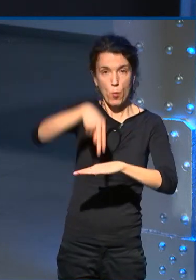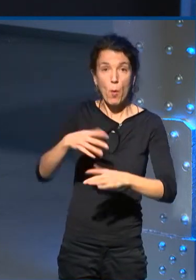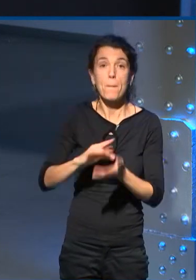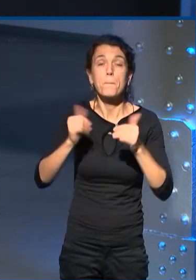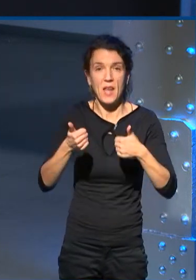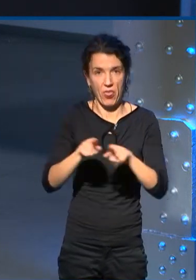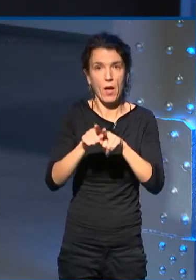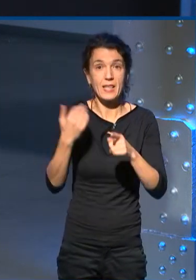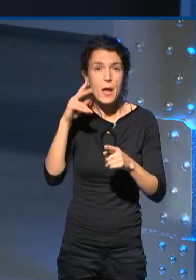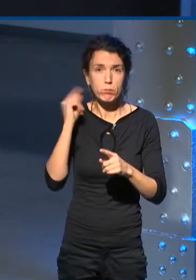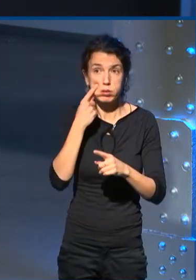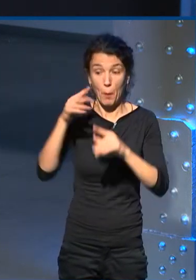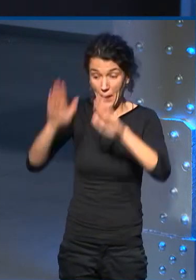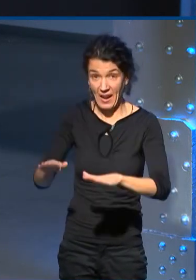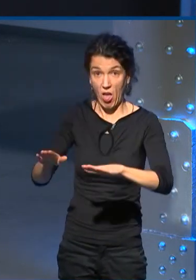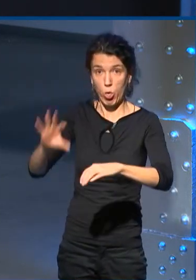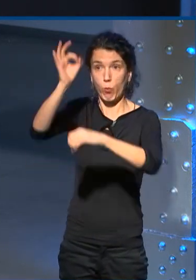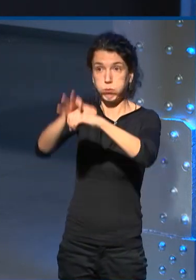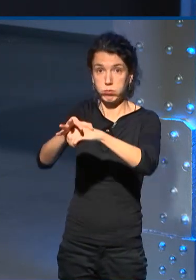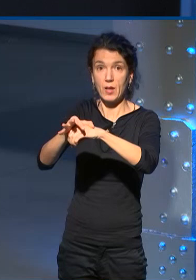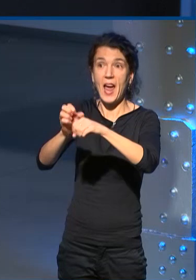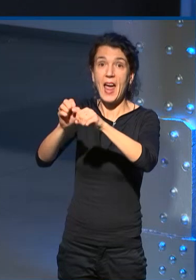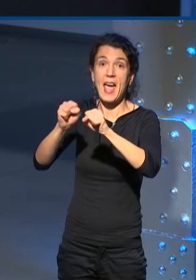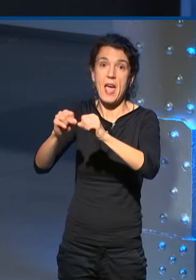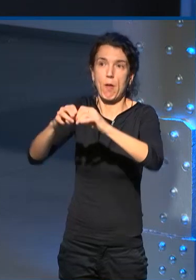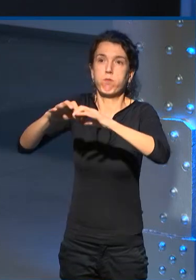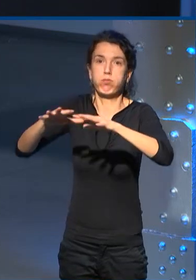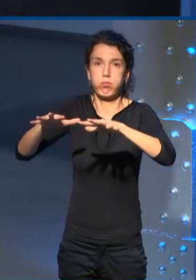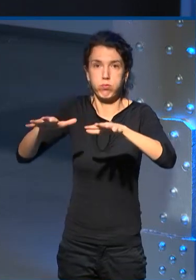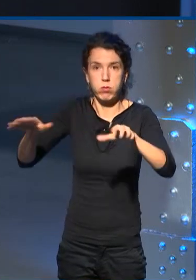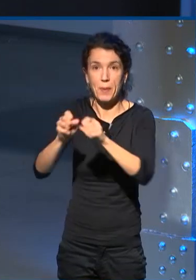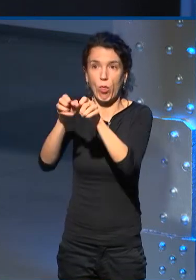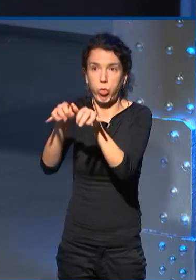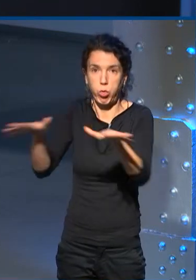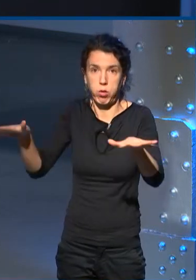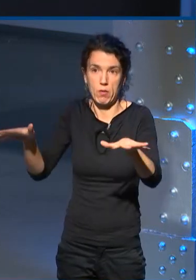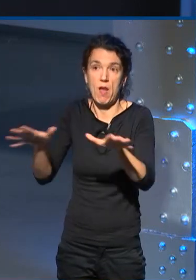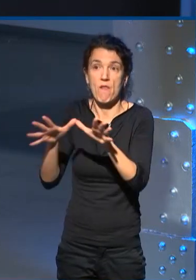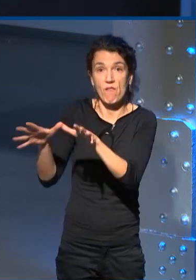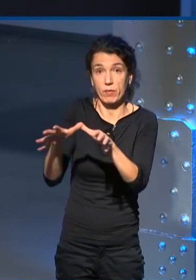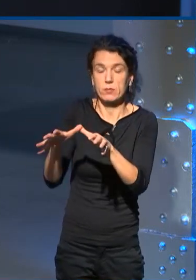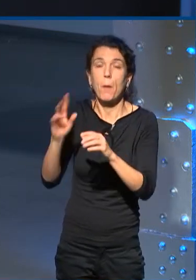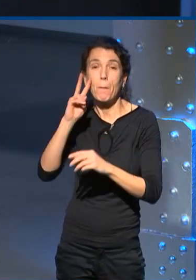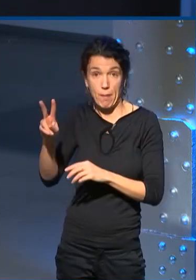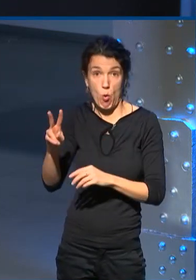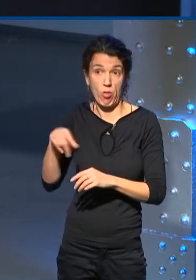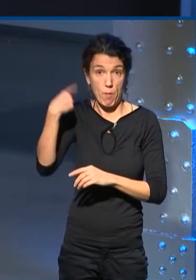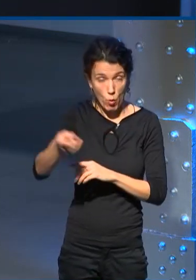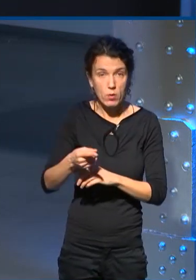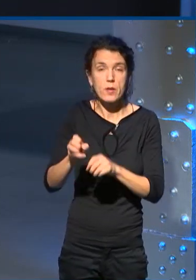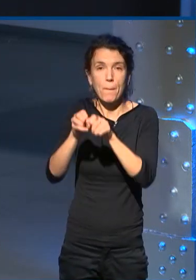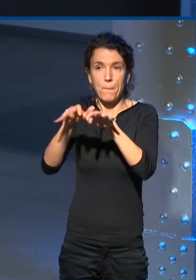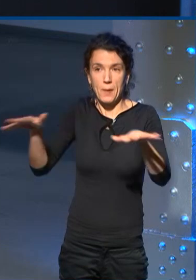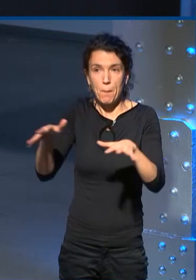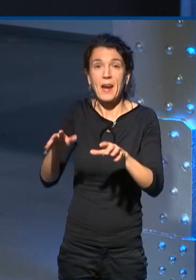tremendos. Cuando ya se detecta que se ha parado, se desinflan los airbags y se empieza a desplegar la nave, que luego la veremos, y bueno, pues el rover despliega sus